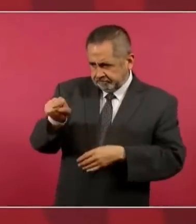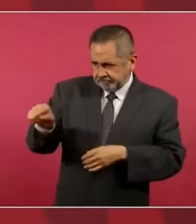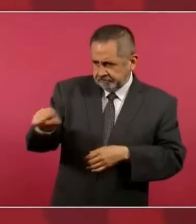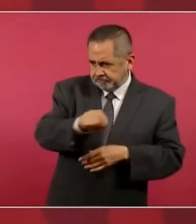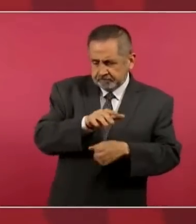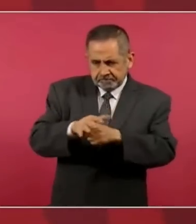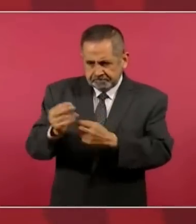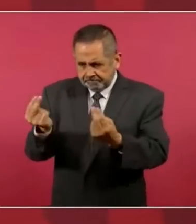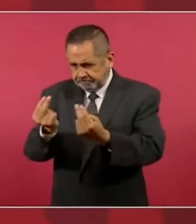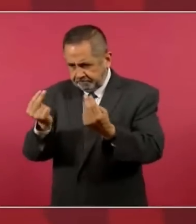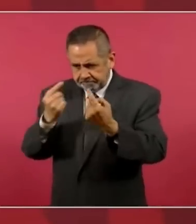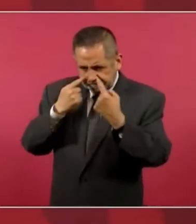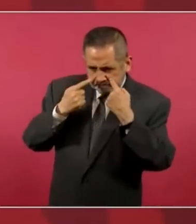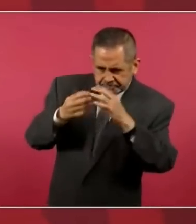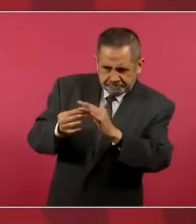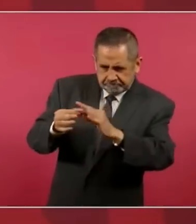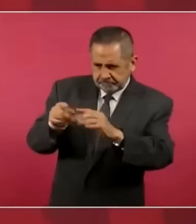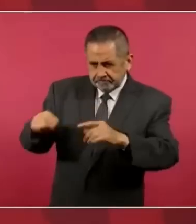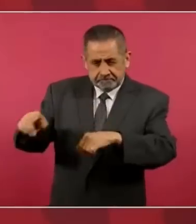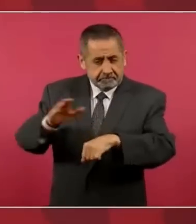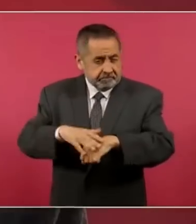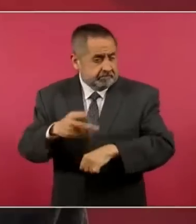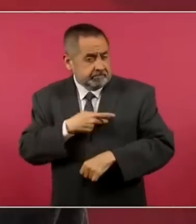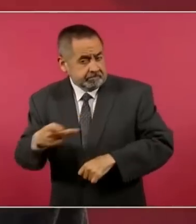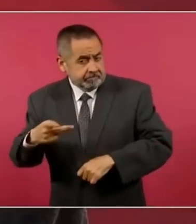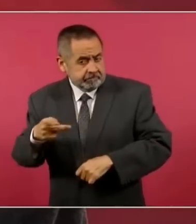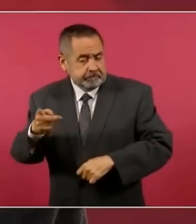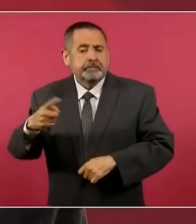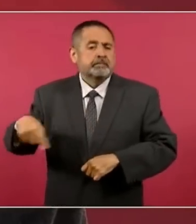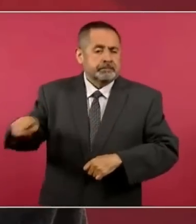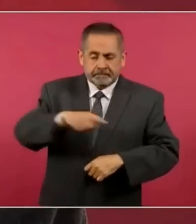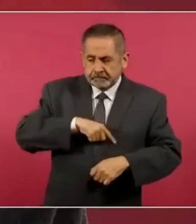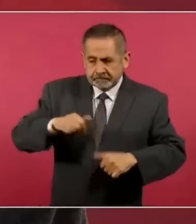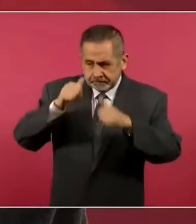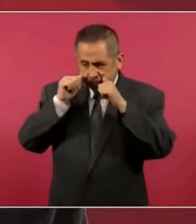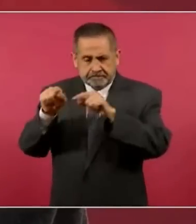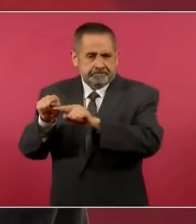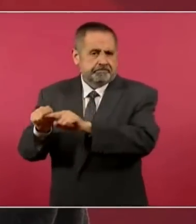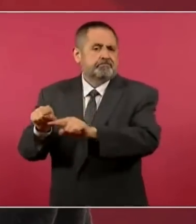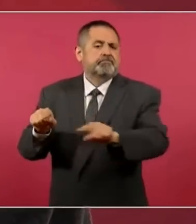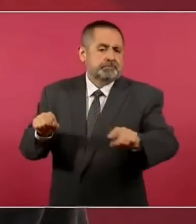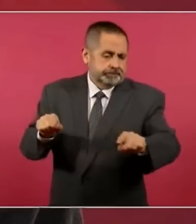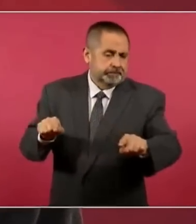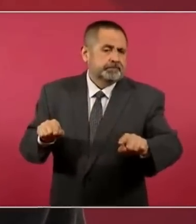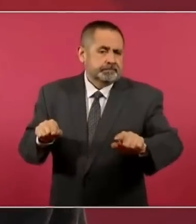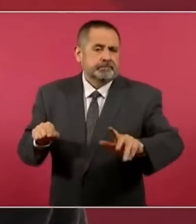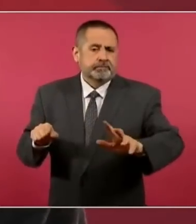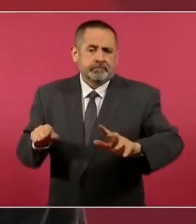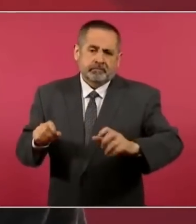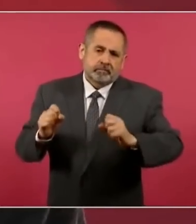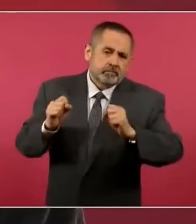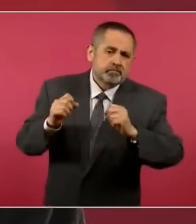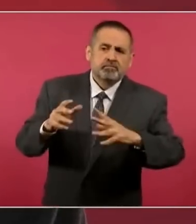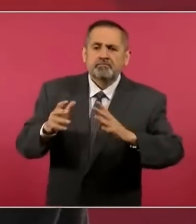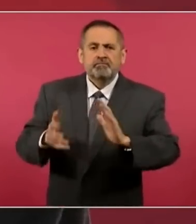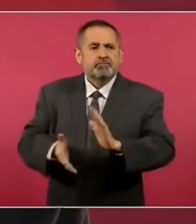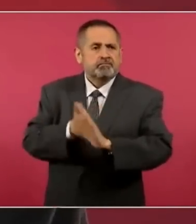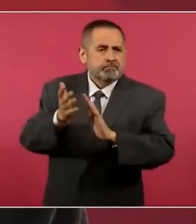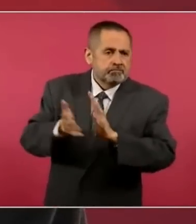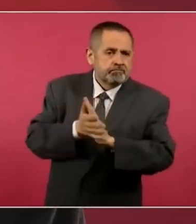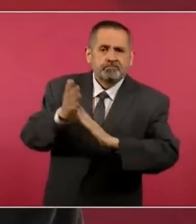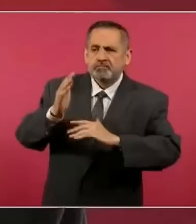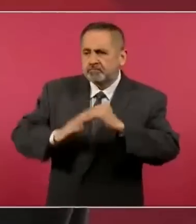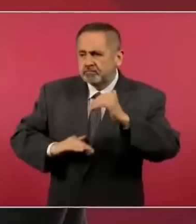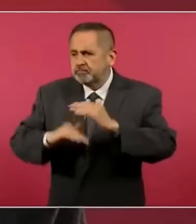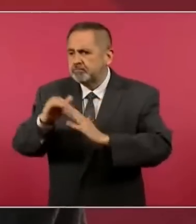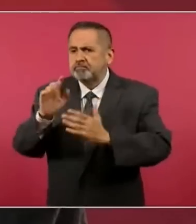las necesidades de la gente más pobre del país. Son grandes obras de infraestructura